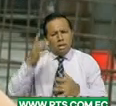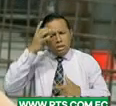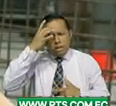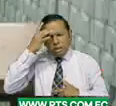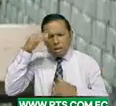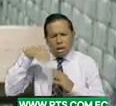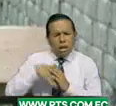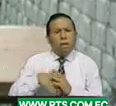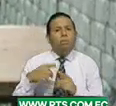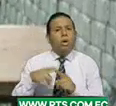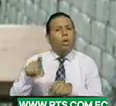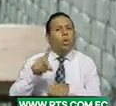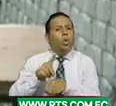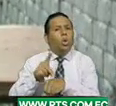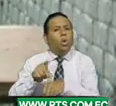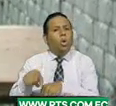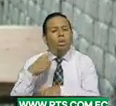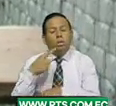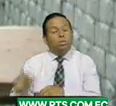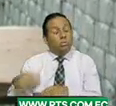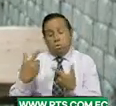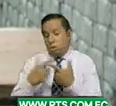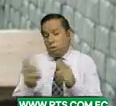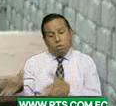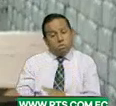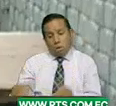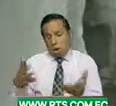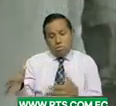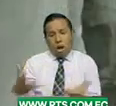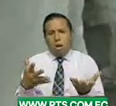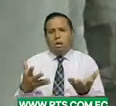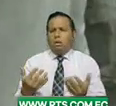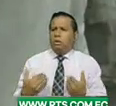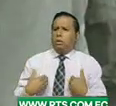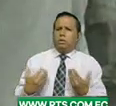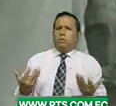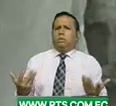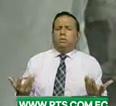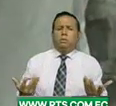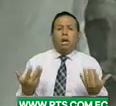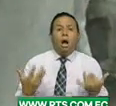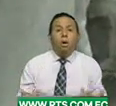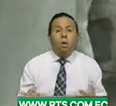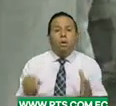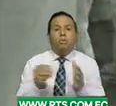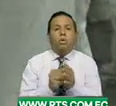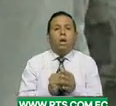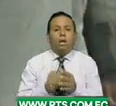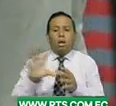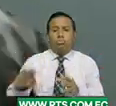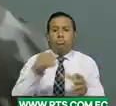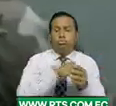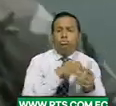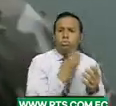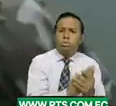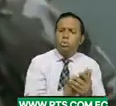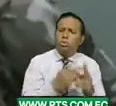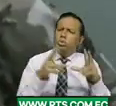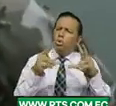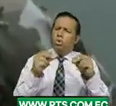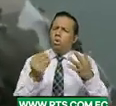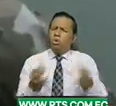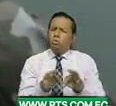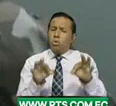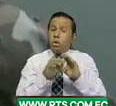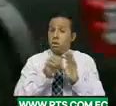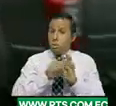alta. Es por ello que insistirán, dicen, en la revocatoria la prisión preventiva, ya que según su abogado no existen argumentos jurídicos que sustenten la